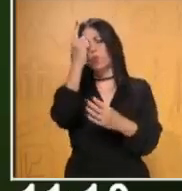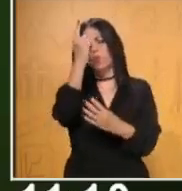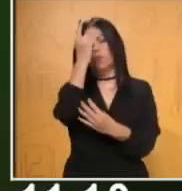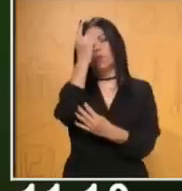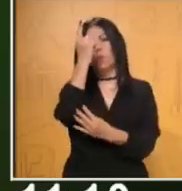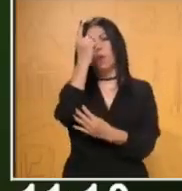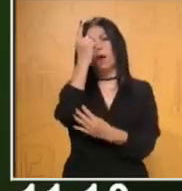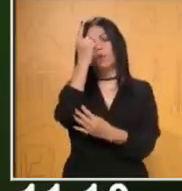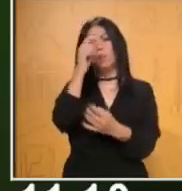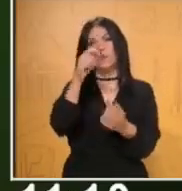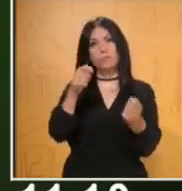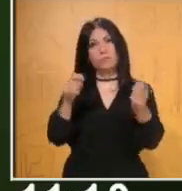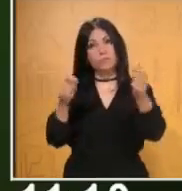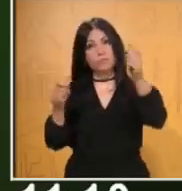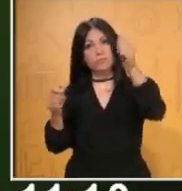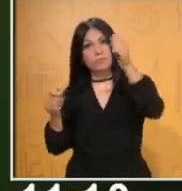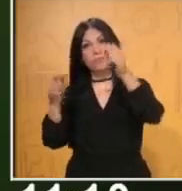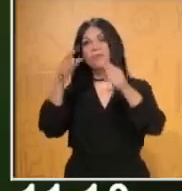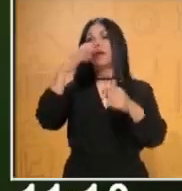el elefante.